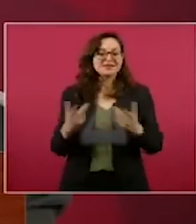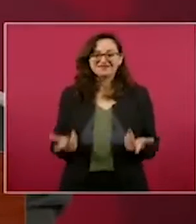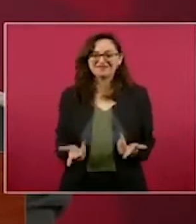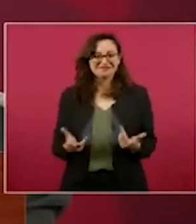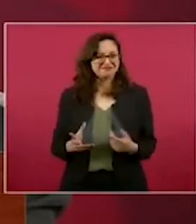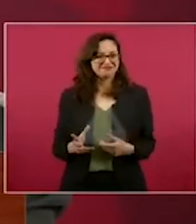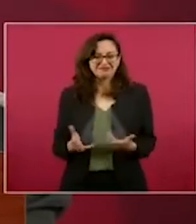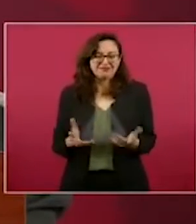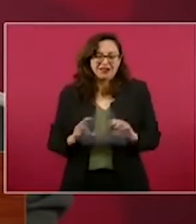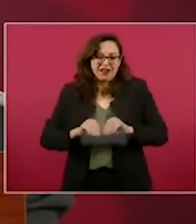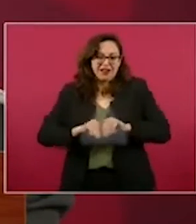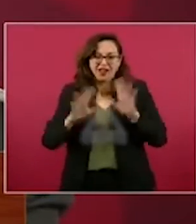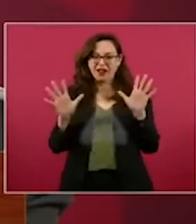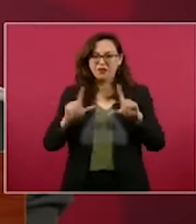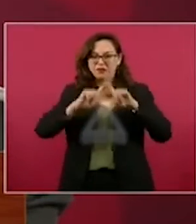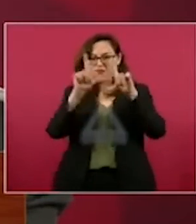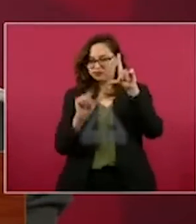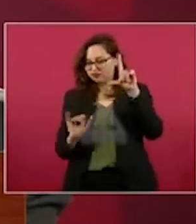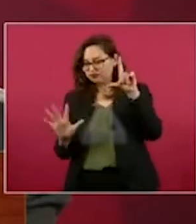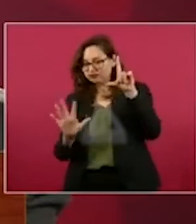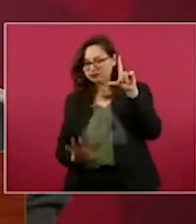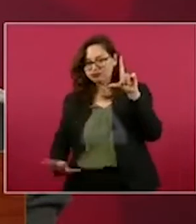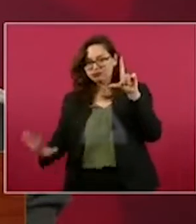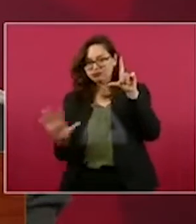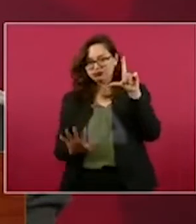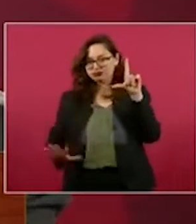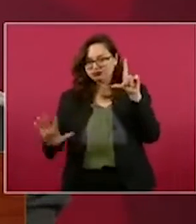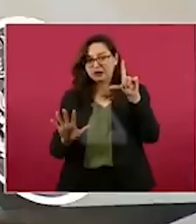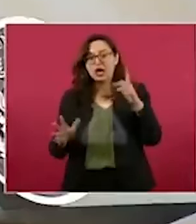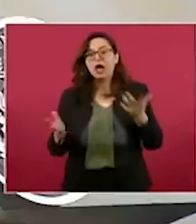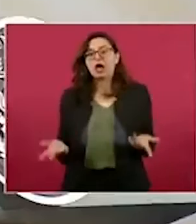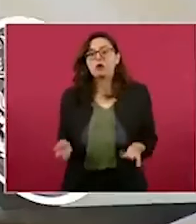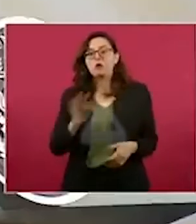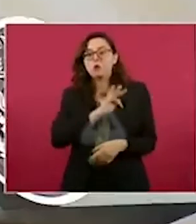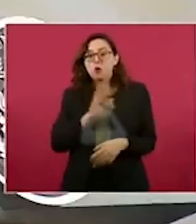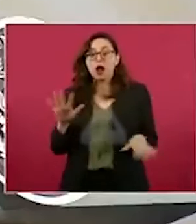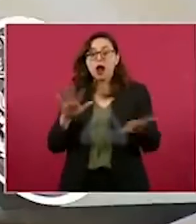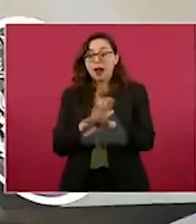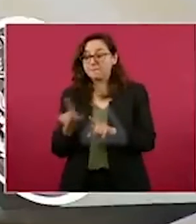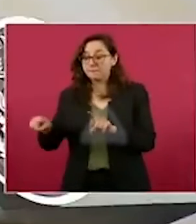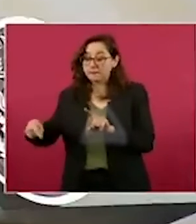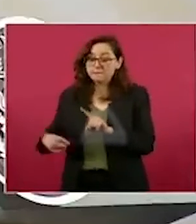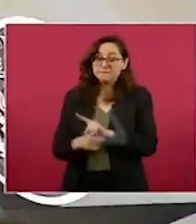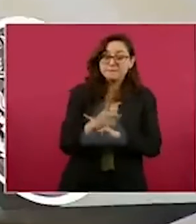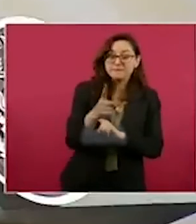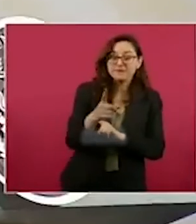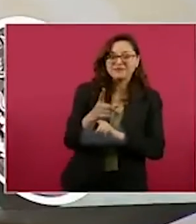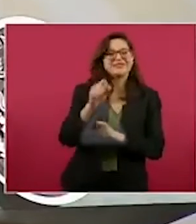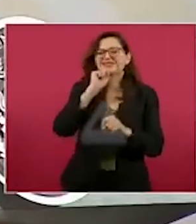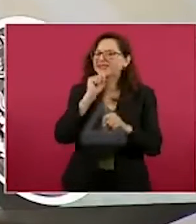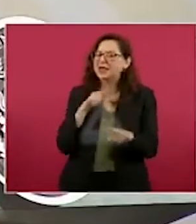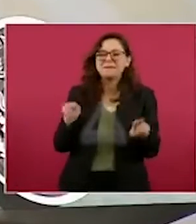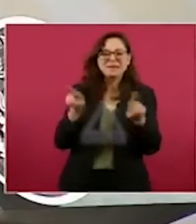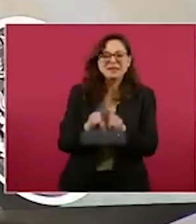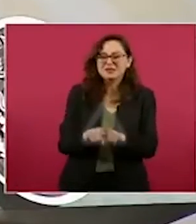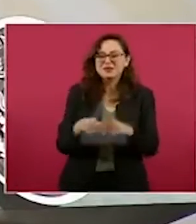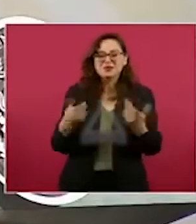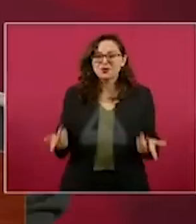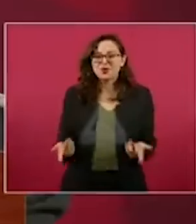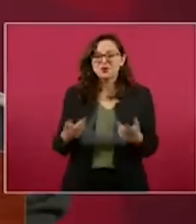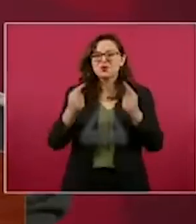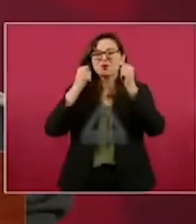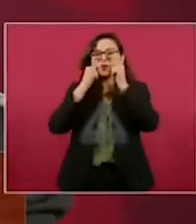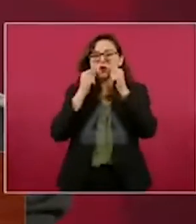tramos. Que si se cambia el trazo, pues igual va a haber muchos hallazgos. El problema no es el